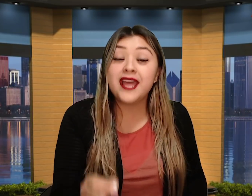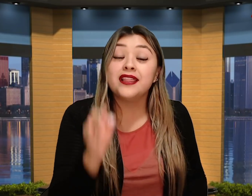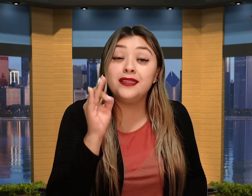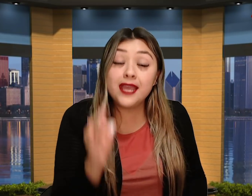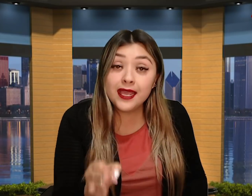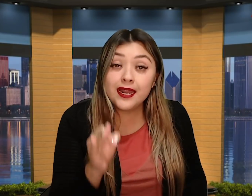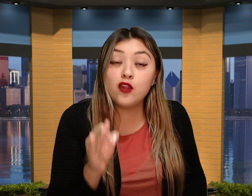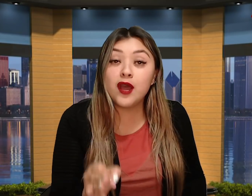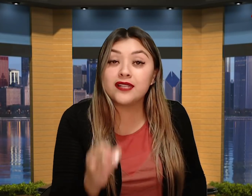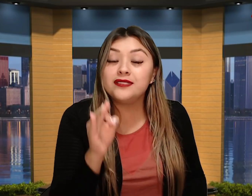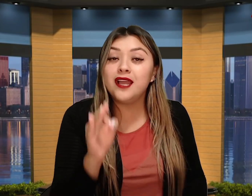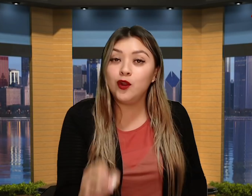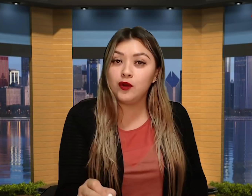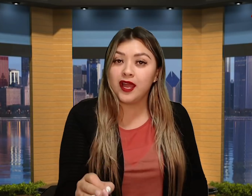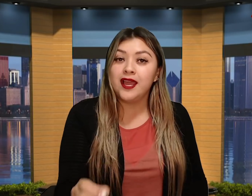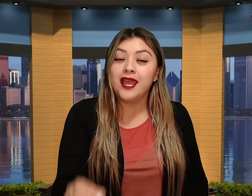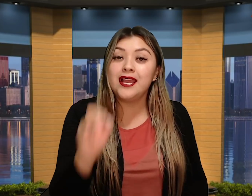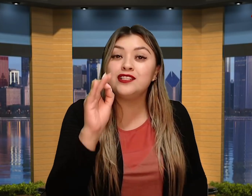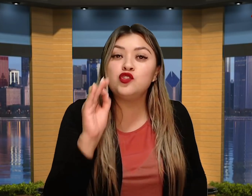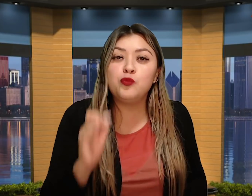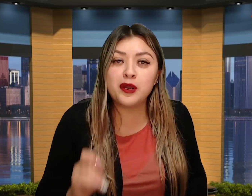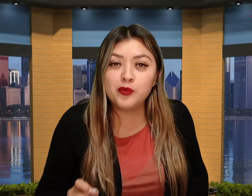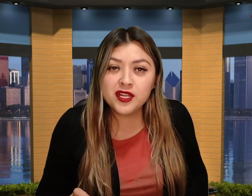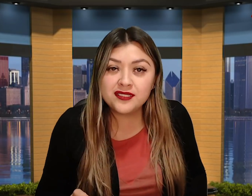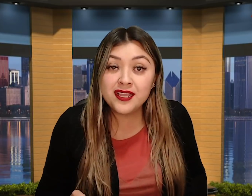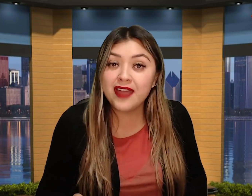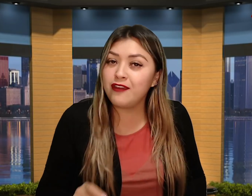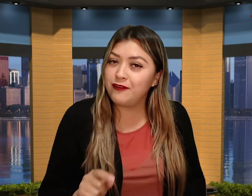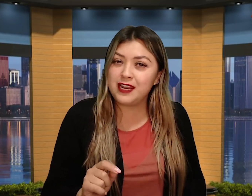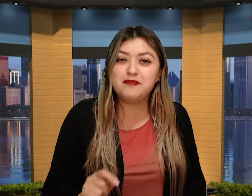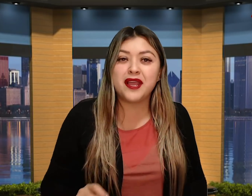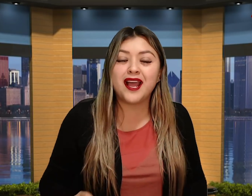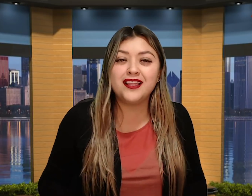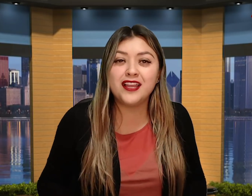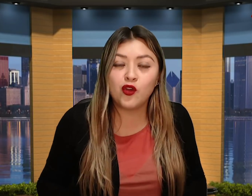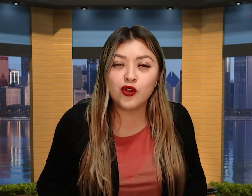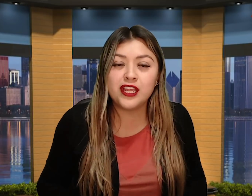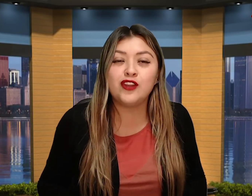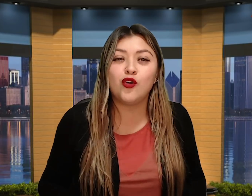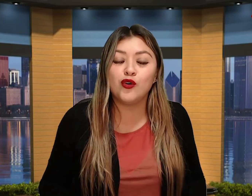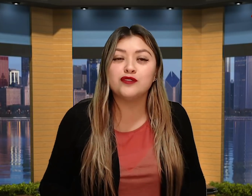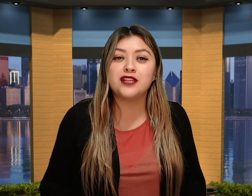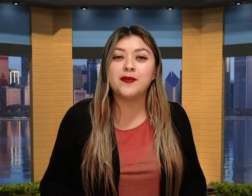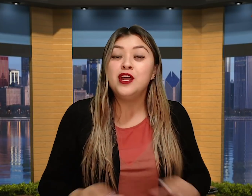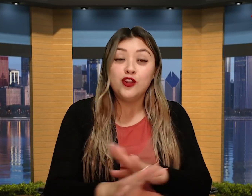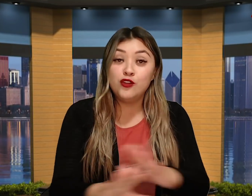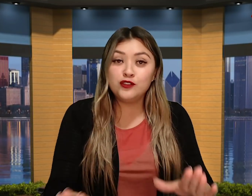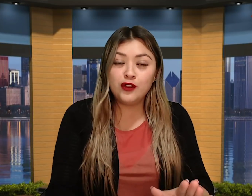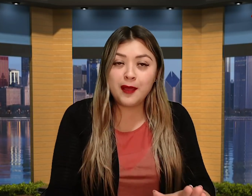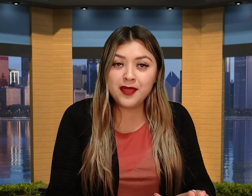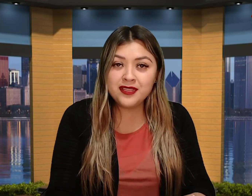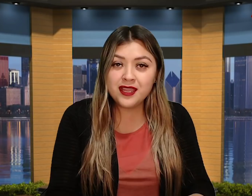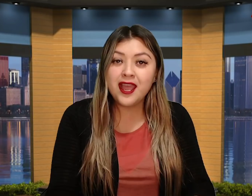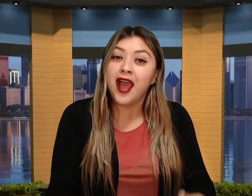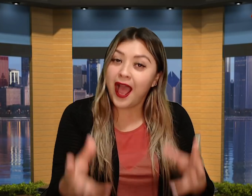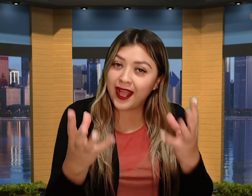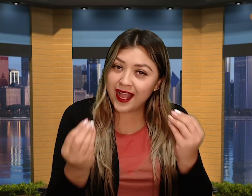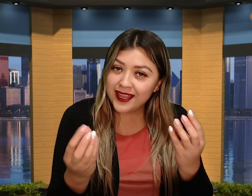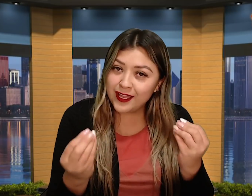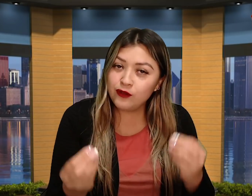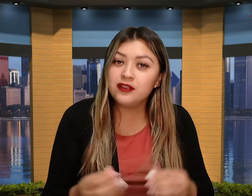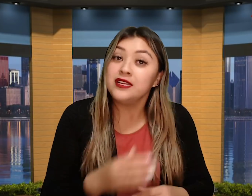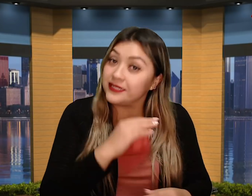contra de Genaro García Luna, el superpolicía de Felipe Calderón Hinojosa. No solamente